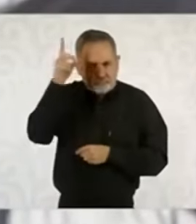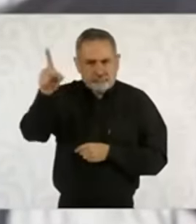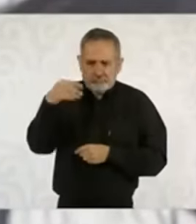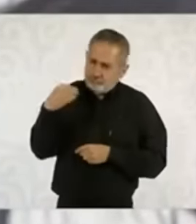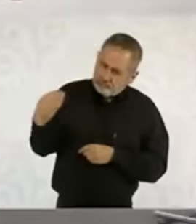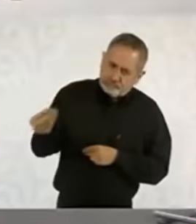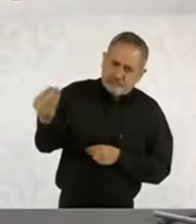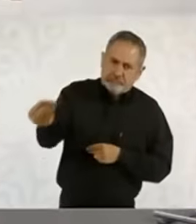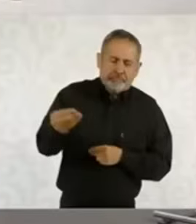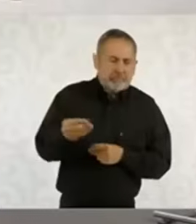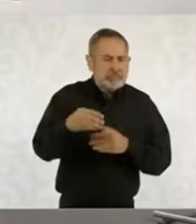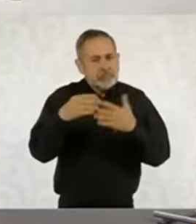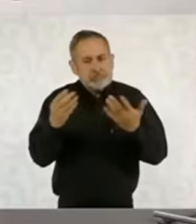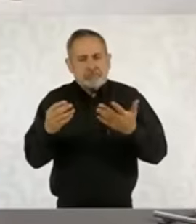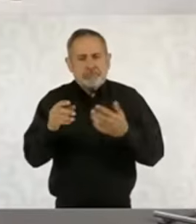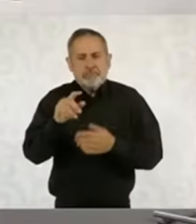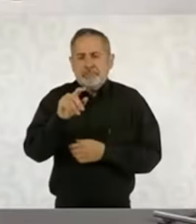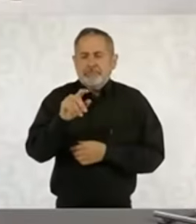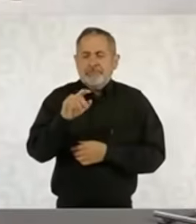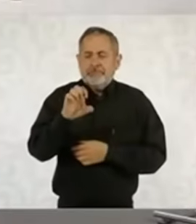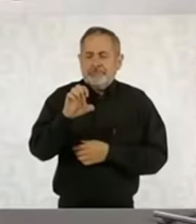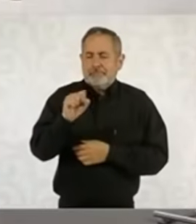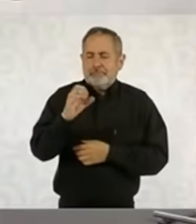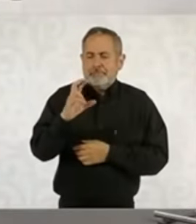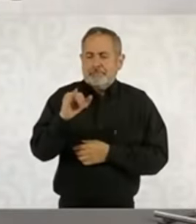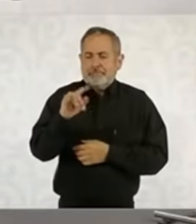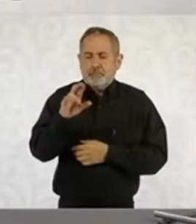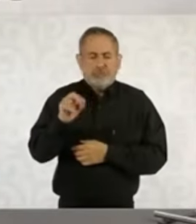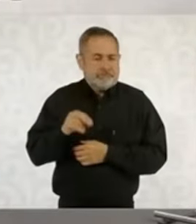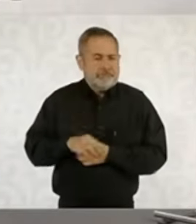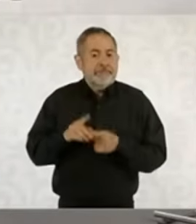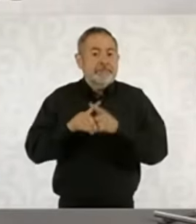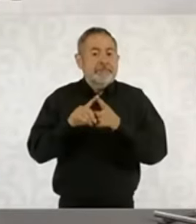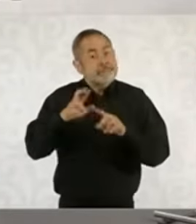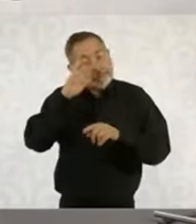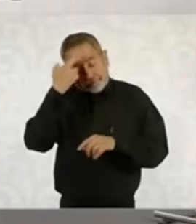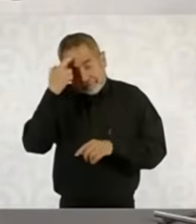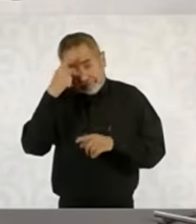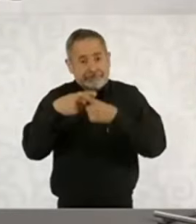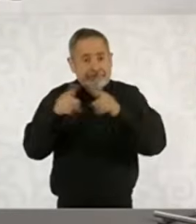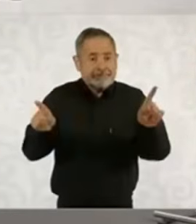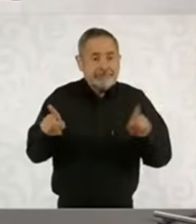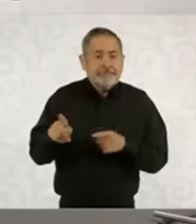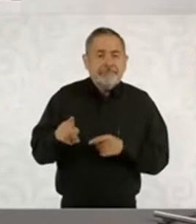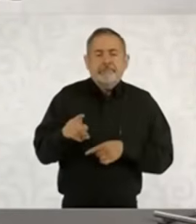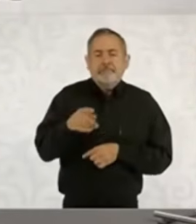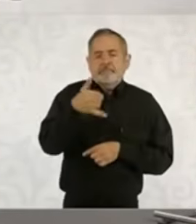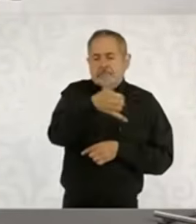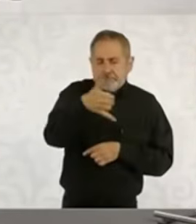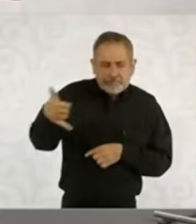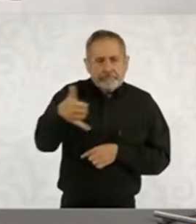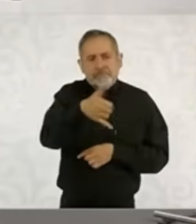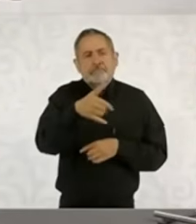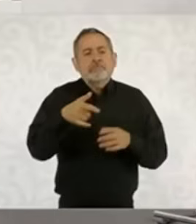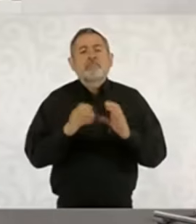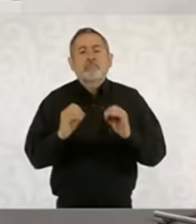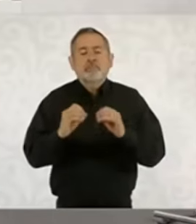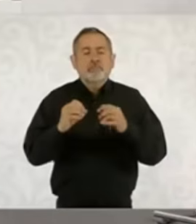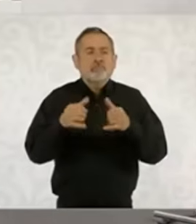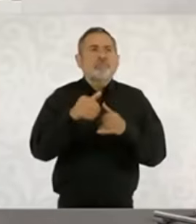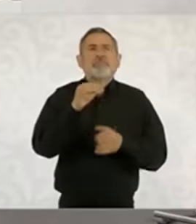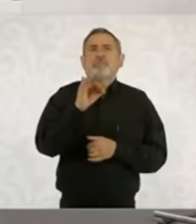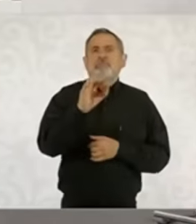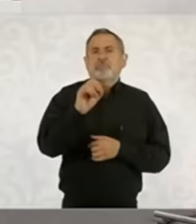escritura. En el caso del Foviste y del Infonavit es diferente porque en estos casos la vivienda es una vivienda